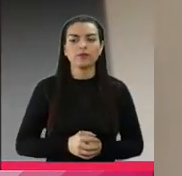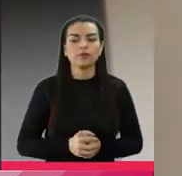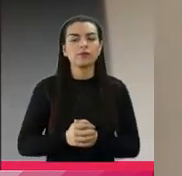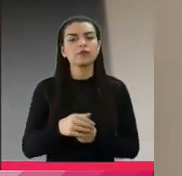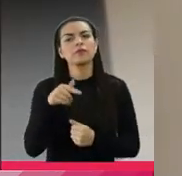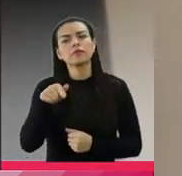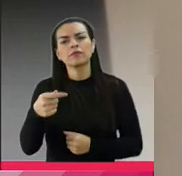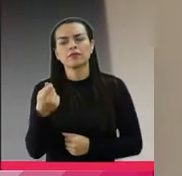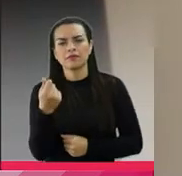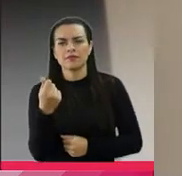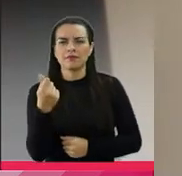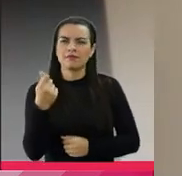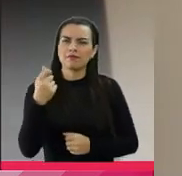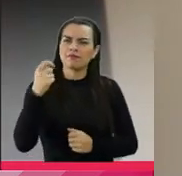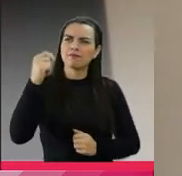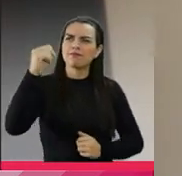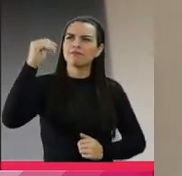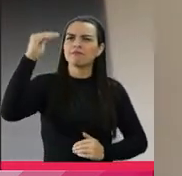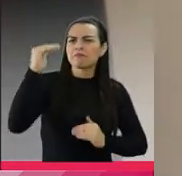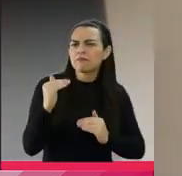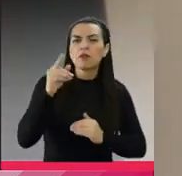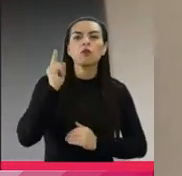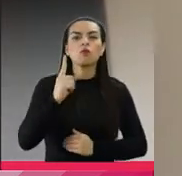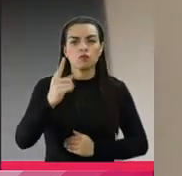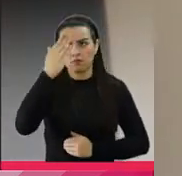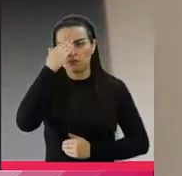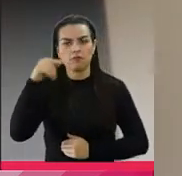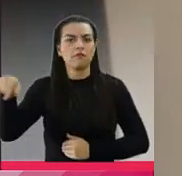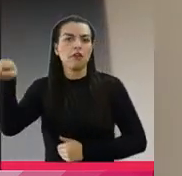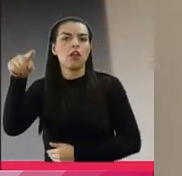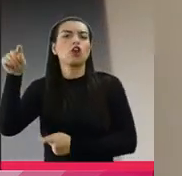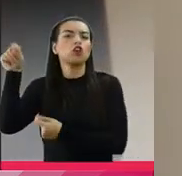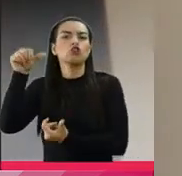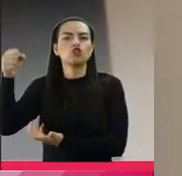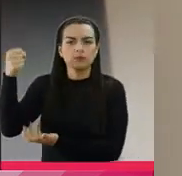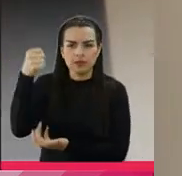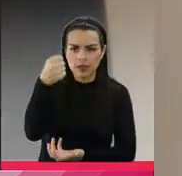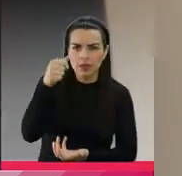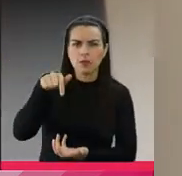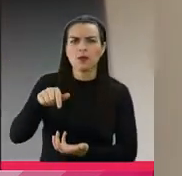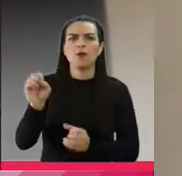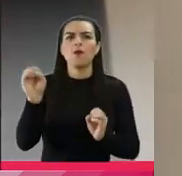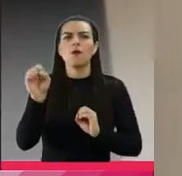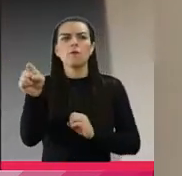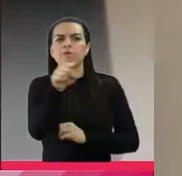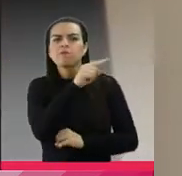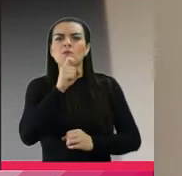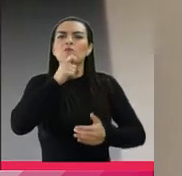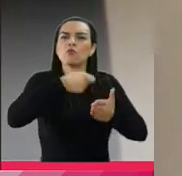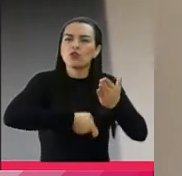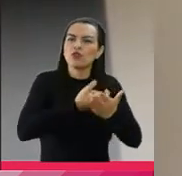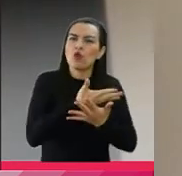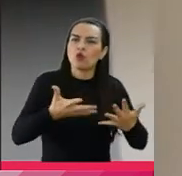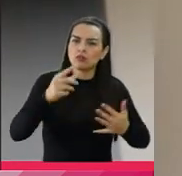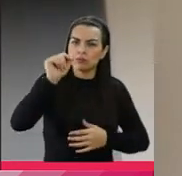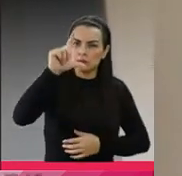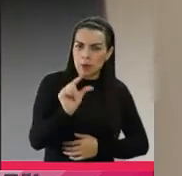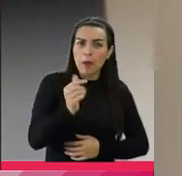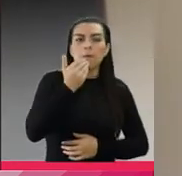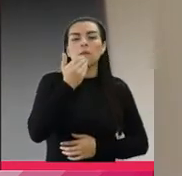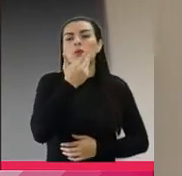con subsidios y con disminuciones temporales en los impuestos, por ejemplo, el IVA a la telefonía